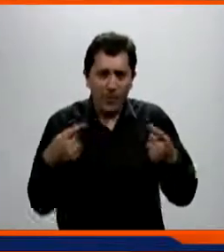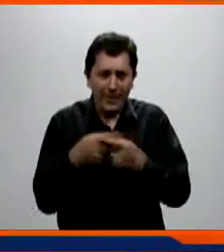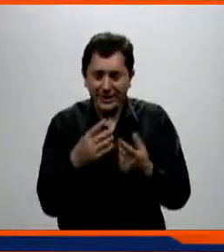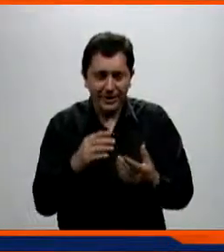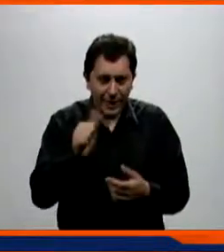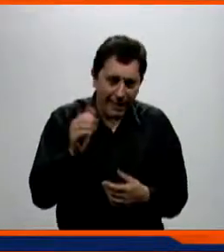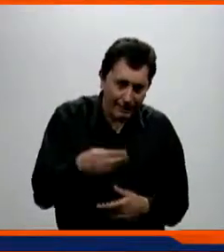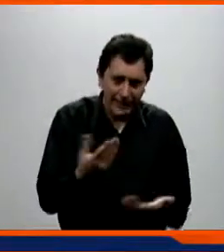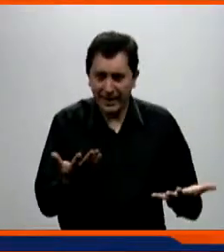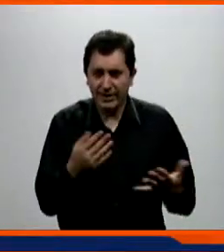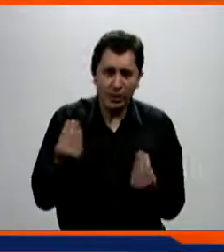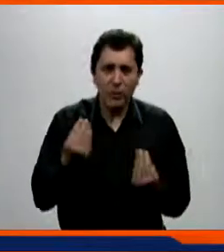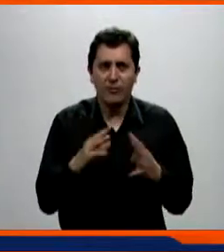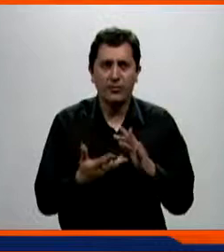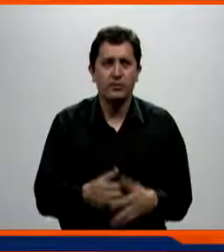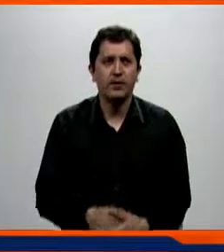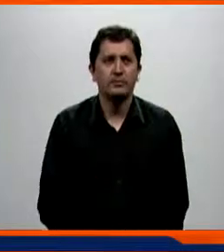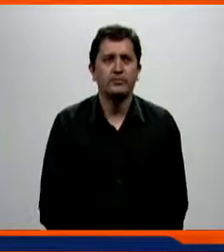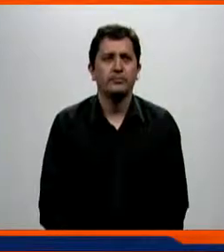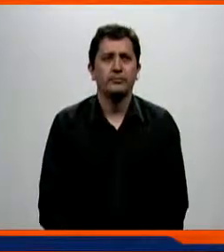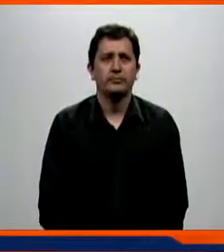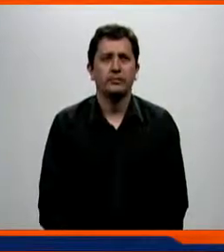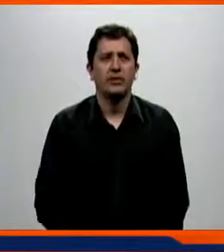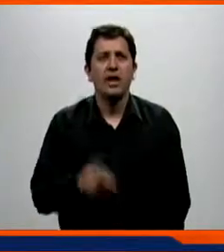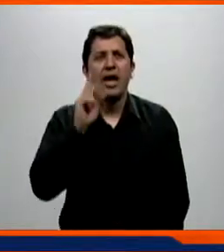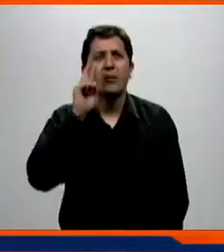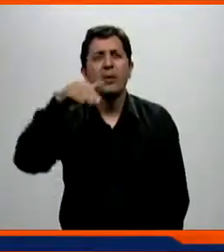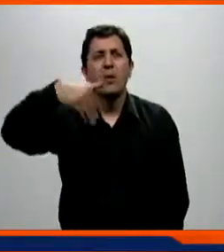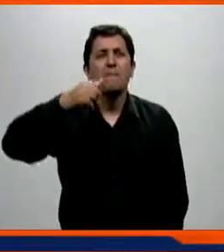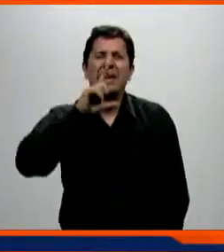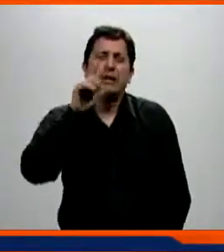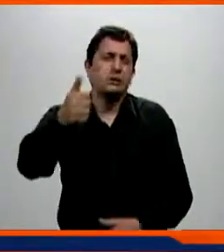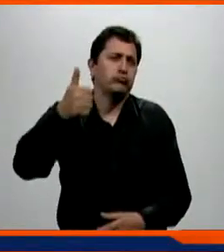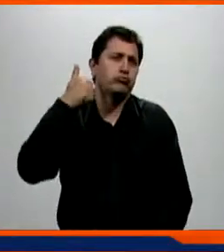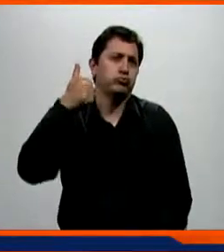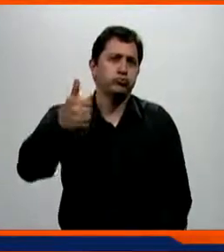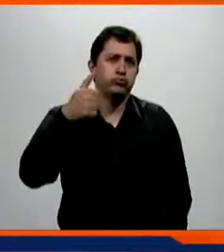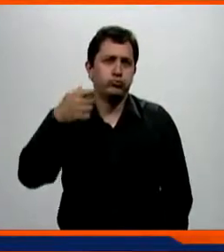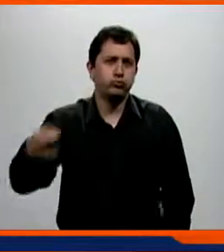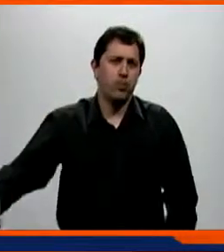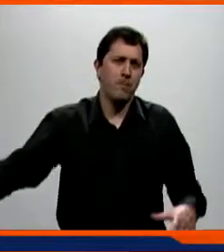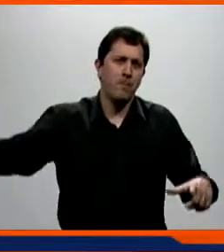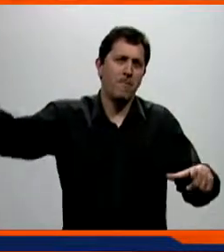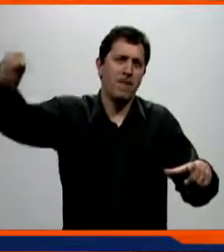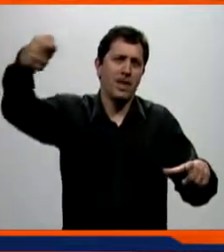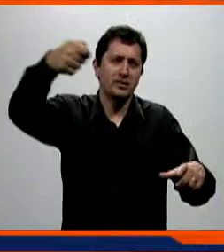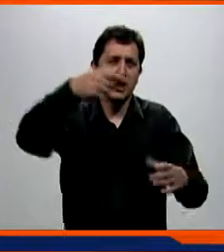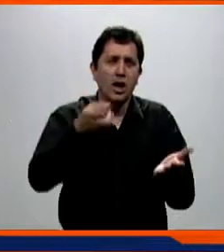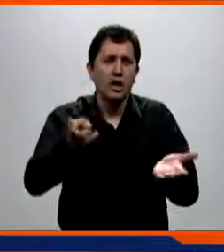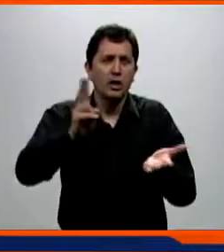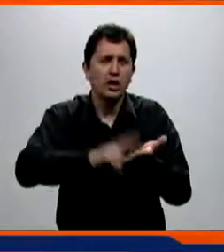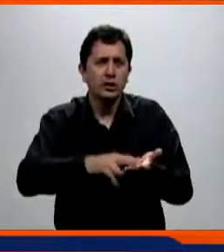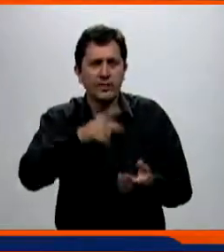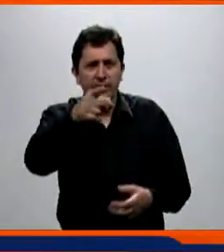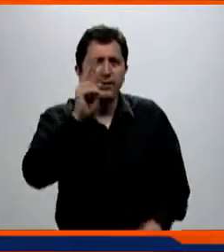lo de Racing. Aquí vemos una jugada de Milito para sacarse el sombrero, ¿no? En este caso, la repetición nos va a demostrar el